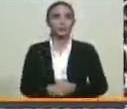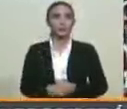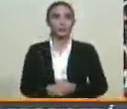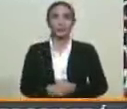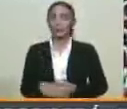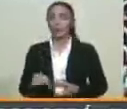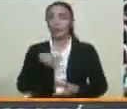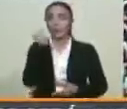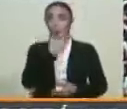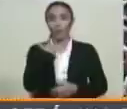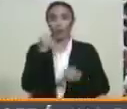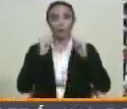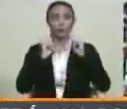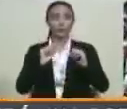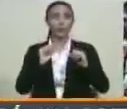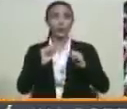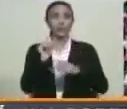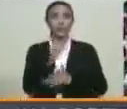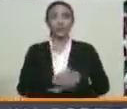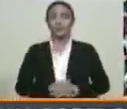Roja, rojita, multicolor.